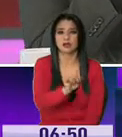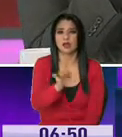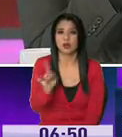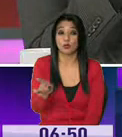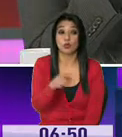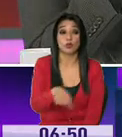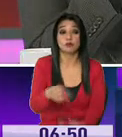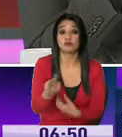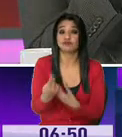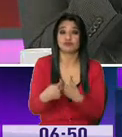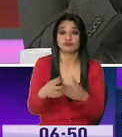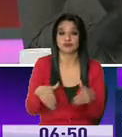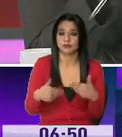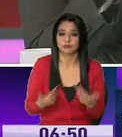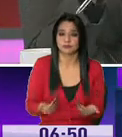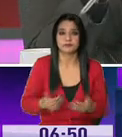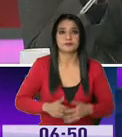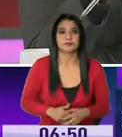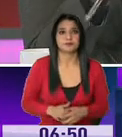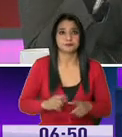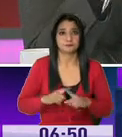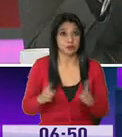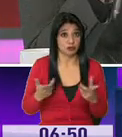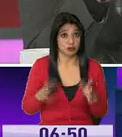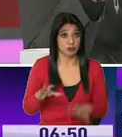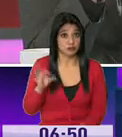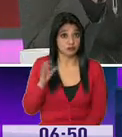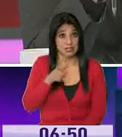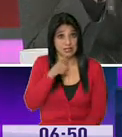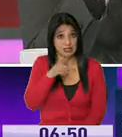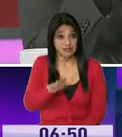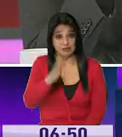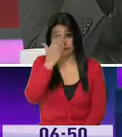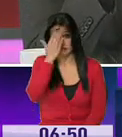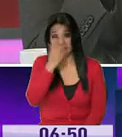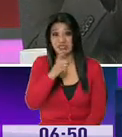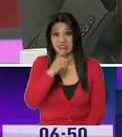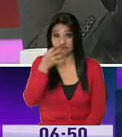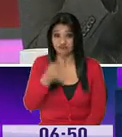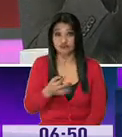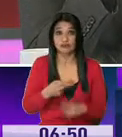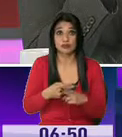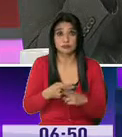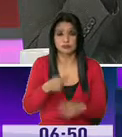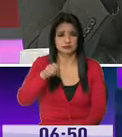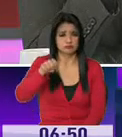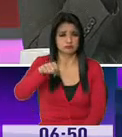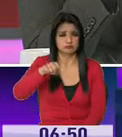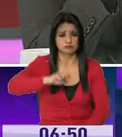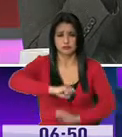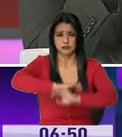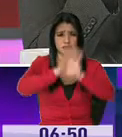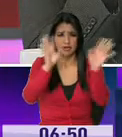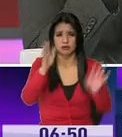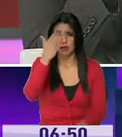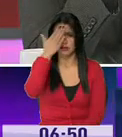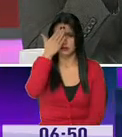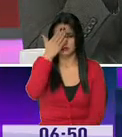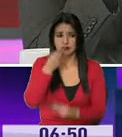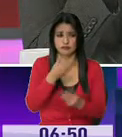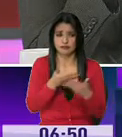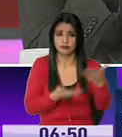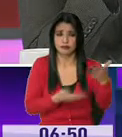públicos. Señor secretario, ¿ya ha investigado todo eso? ¿Cuántos funcionarios están en el lío? Bueno, nosotros presentamos la alerta